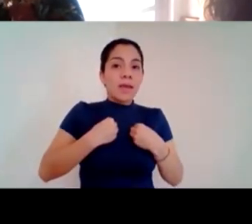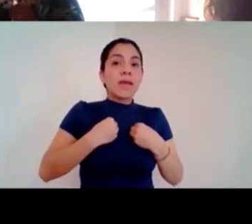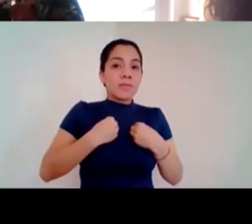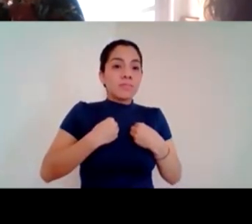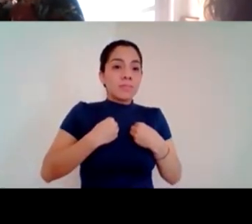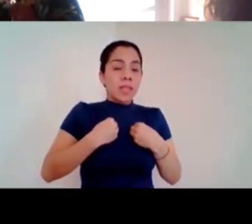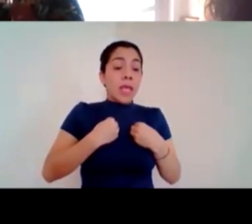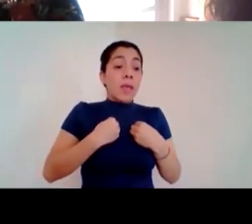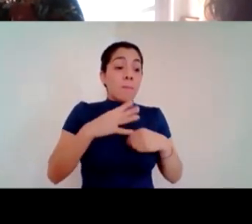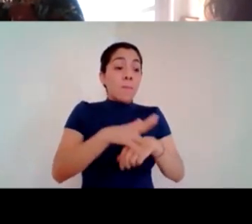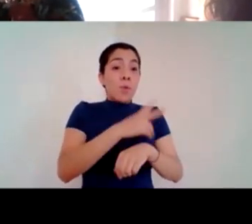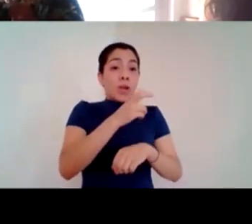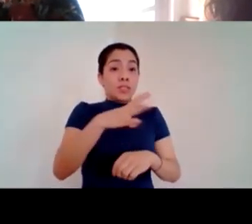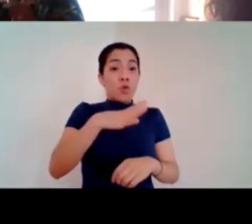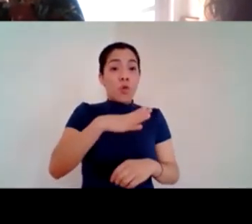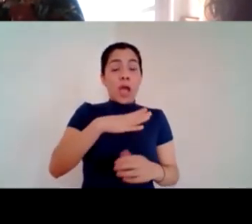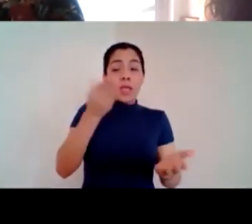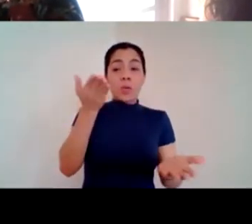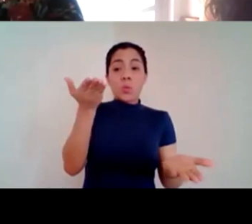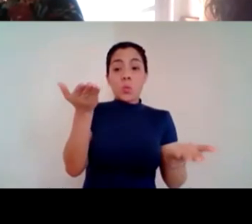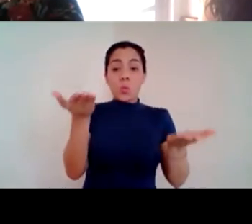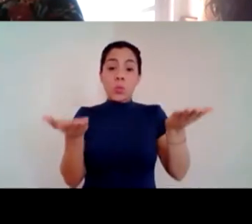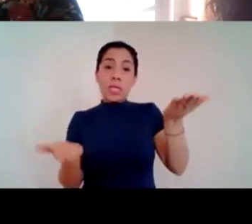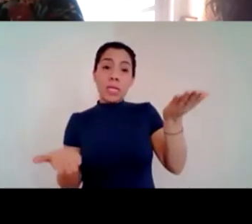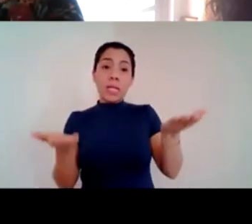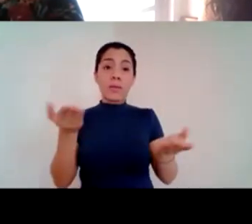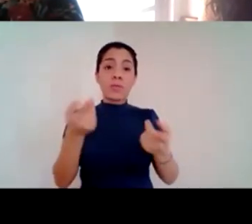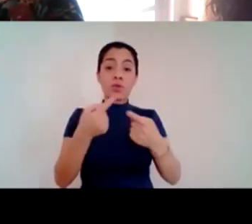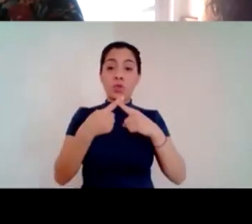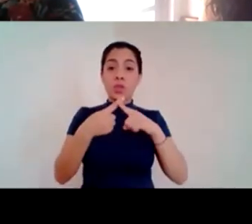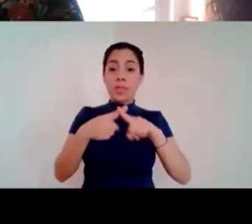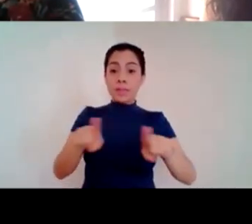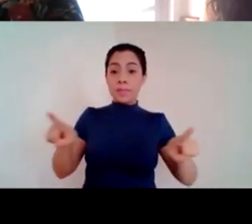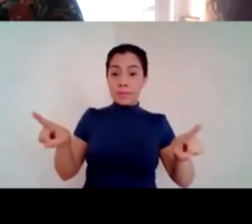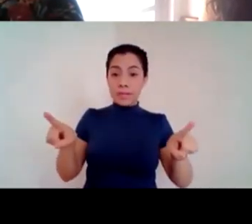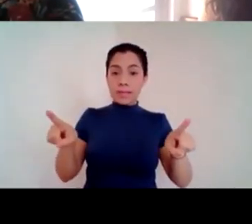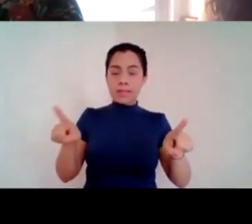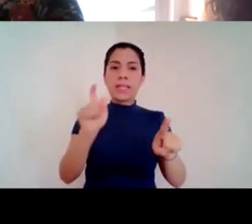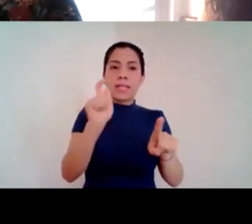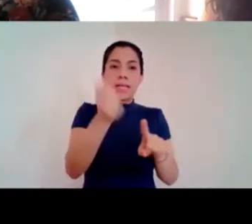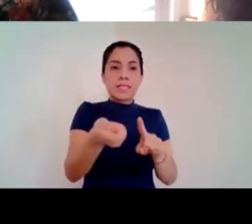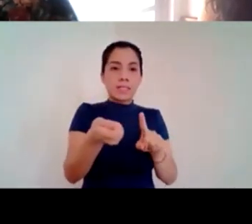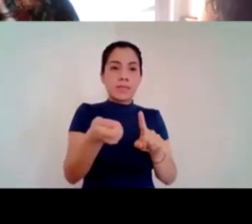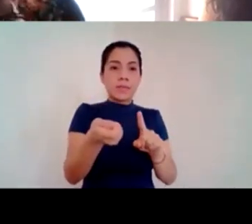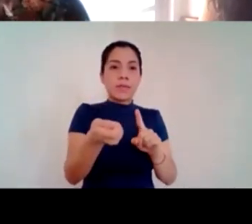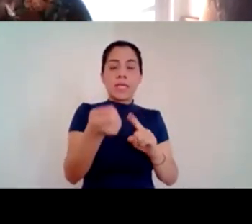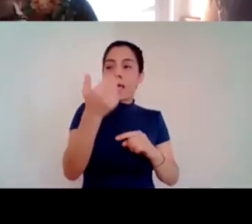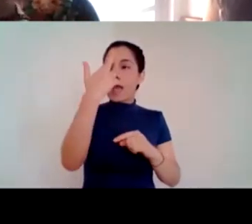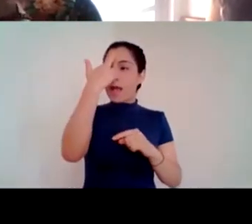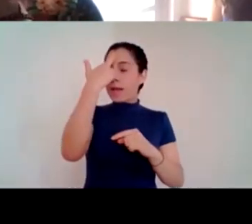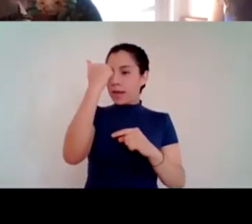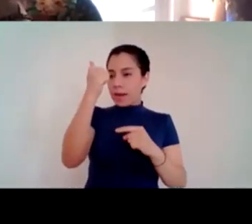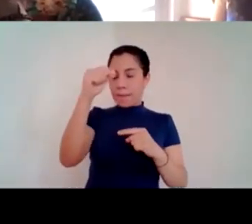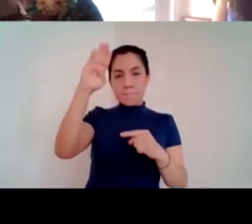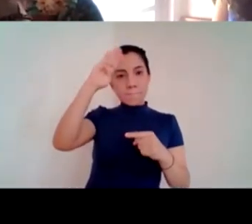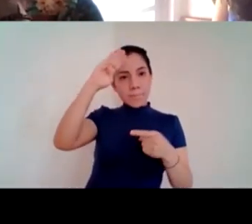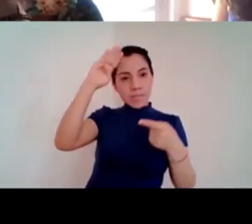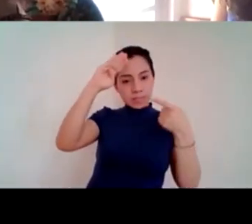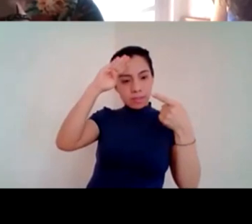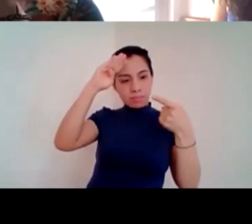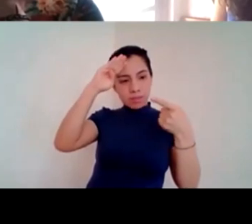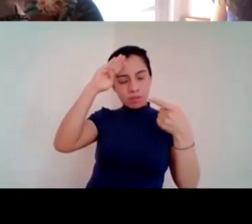equilibrio distinto entre lo que es la racionalidad y la capacidad de